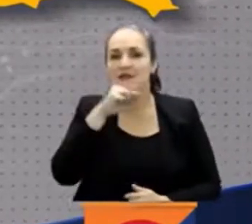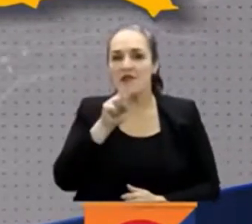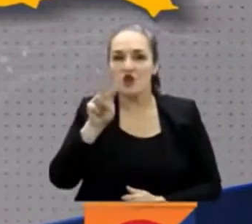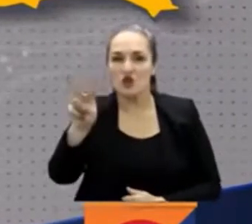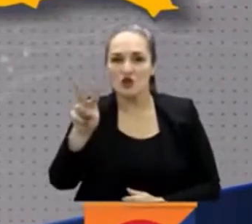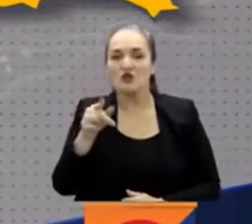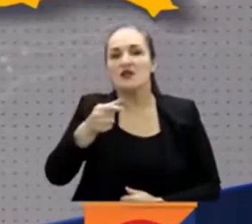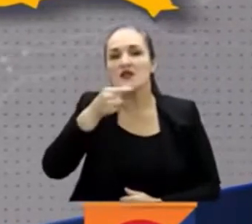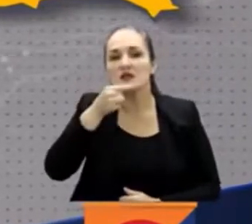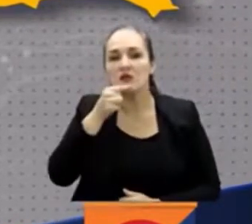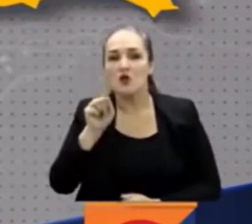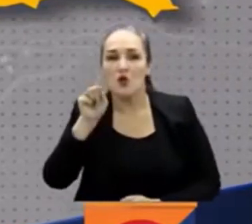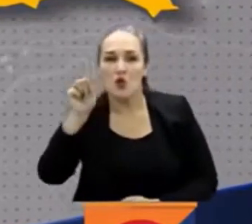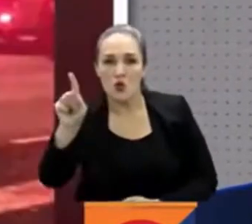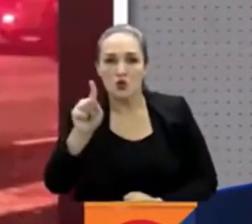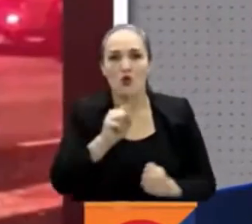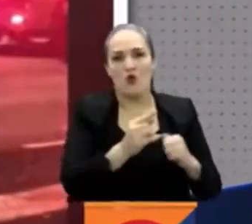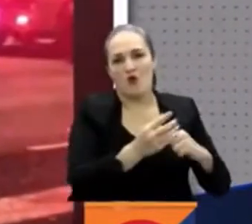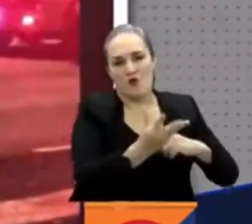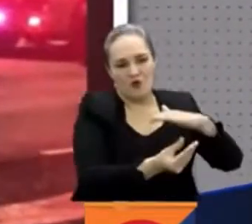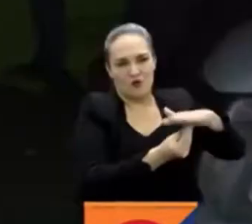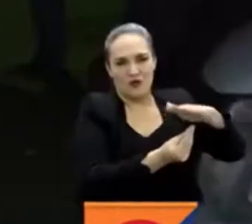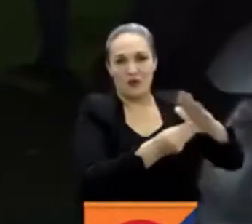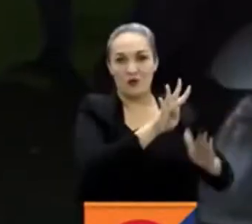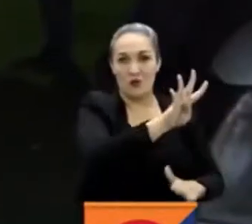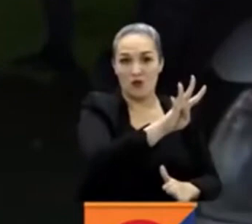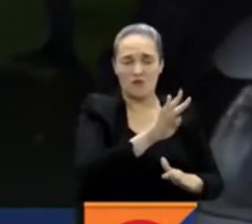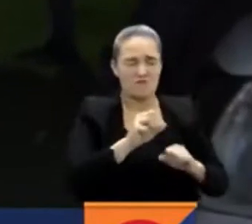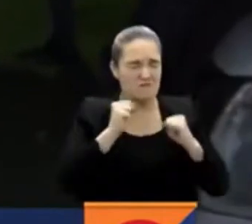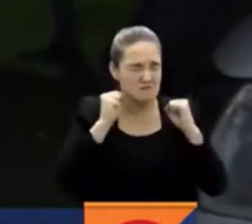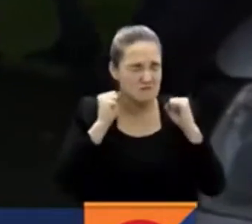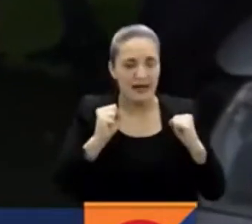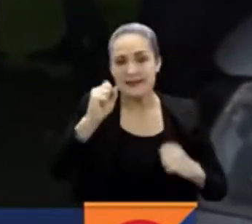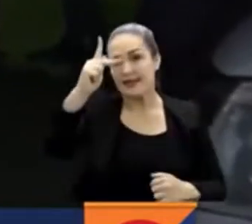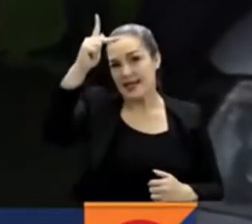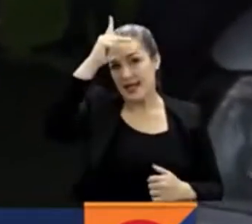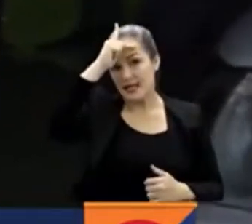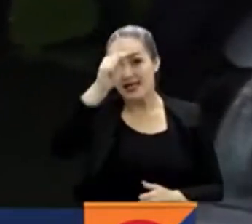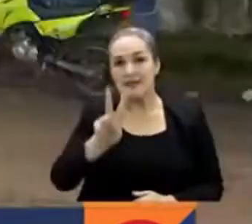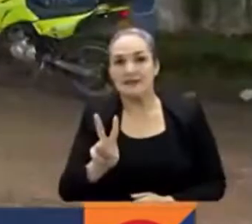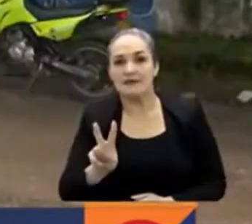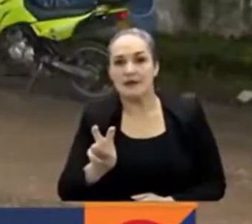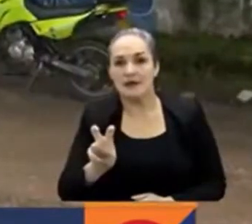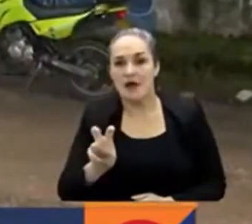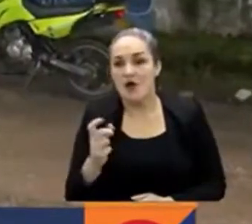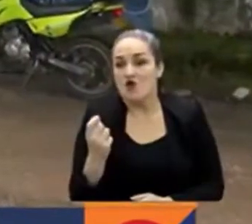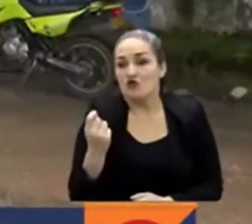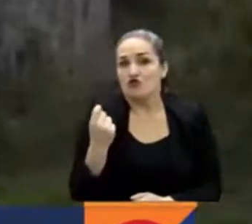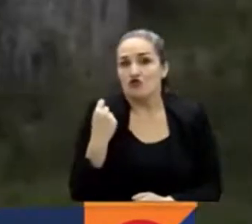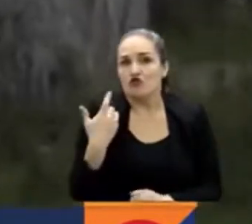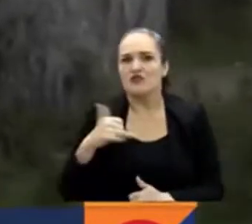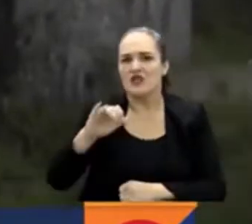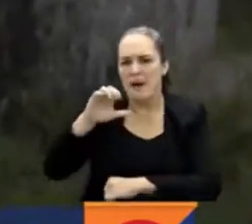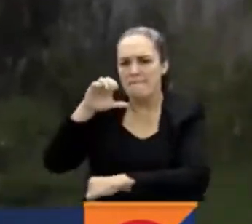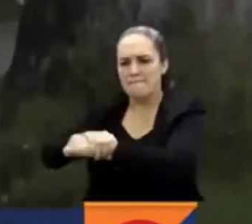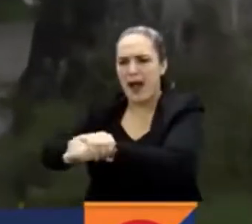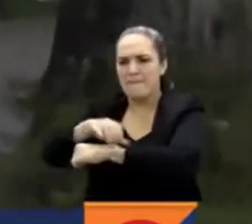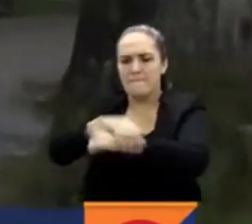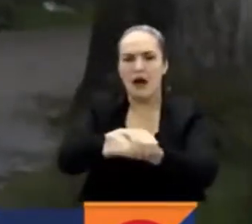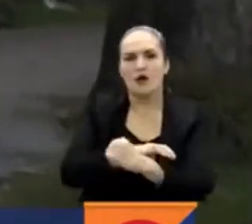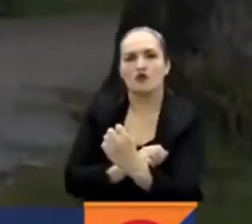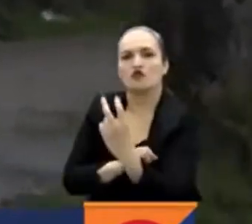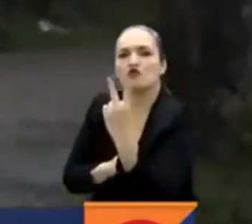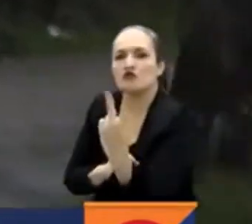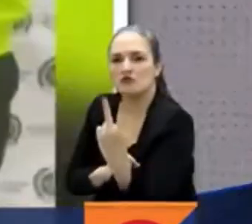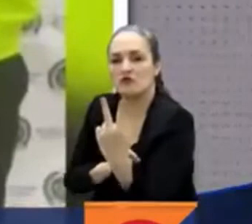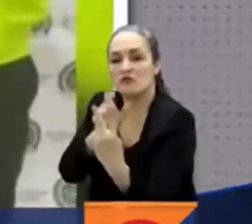y Usaquén con 4 casos. La localidad con más homicidios ha sido Kennedy con 7 casos, donde hace unos días capturaron a 2 personas que hacen